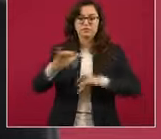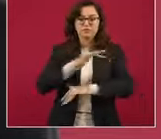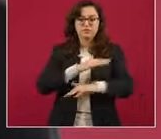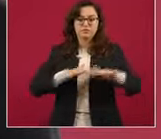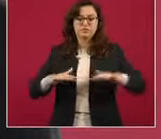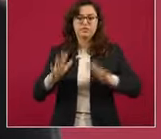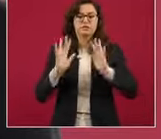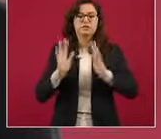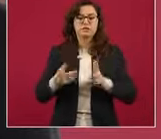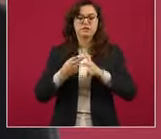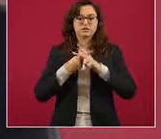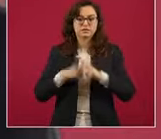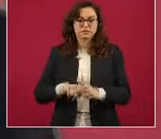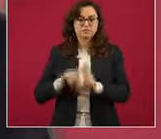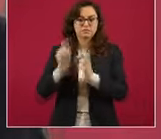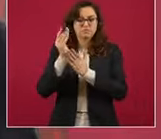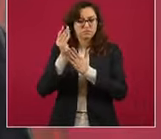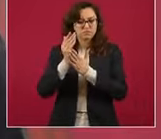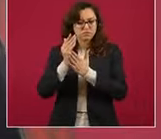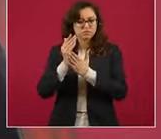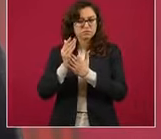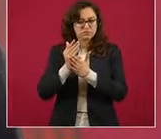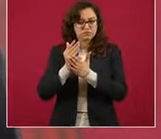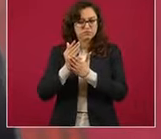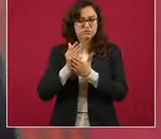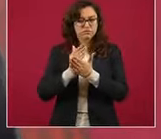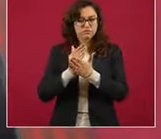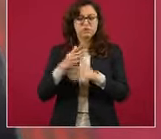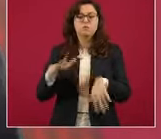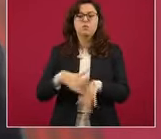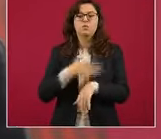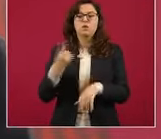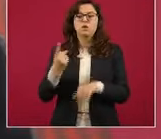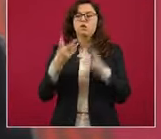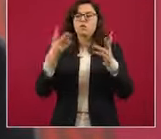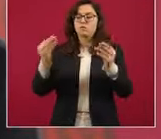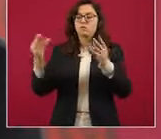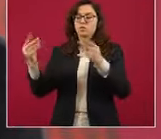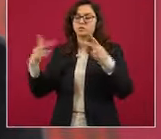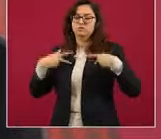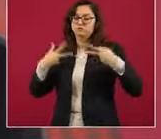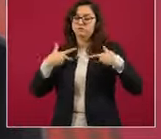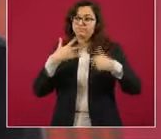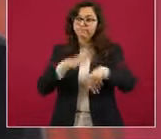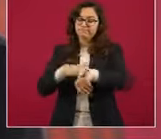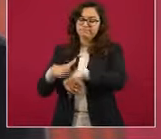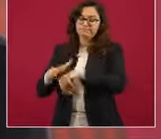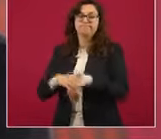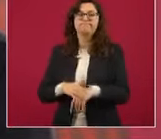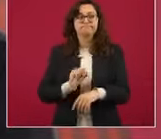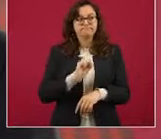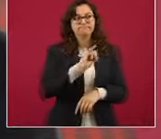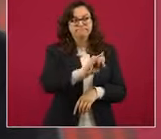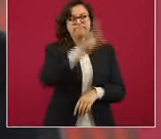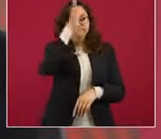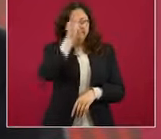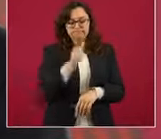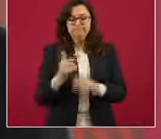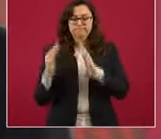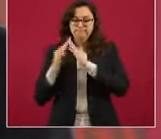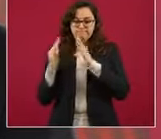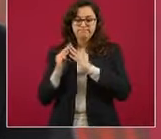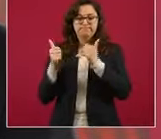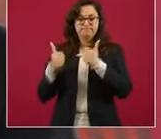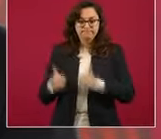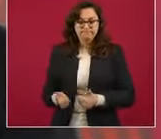la movilidad porque muchos están respondiendo al llamado de quedarnos en casa,